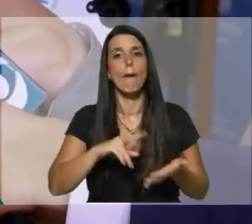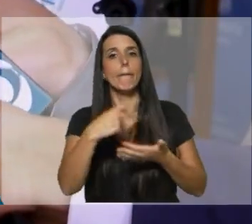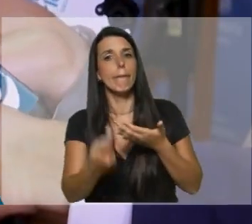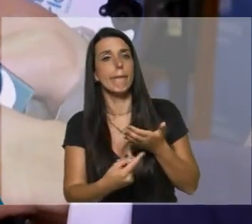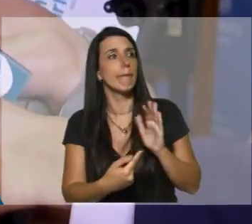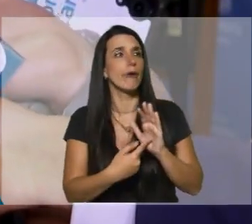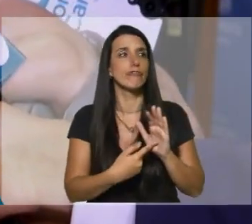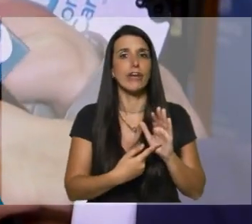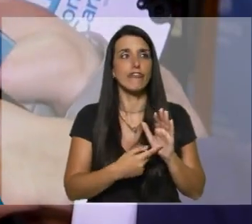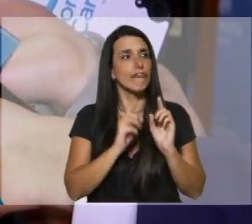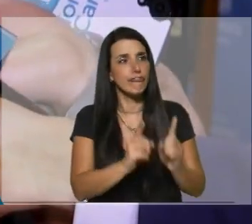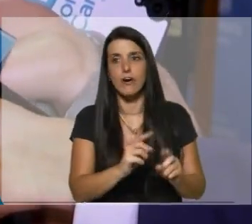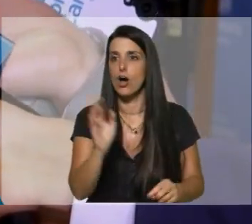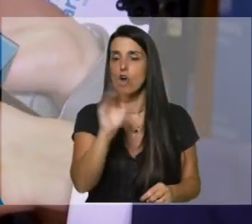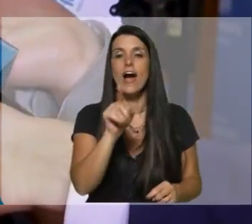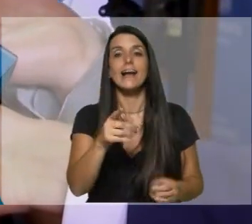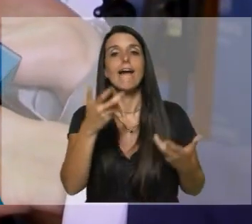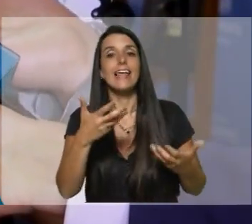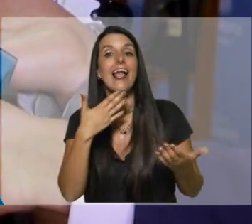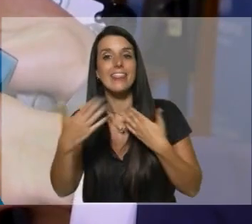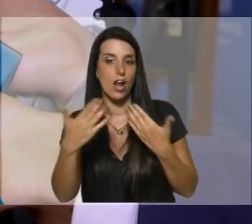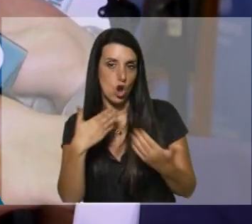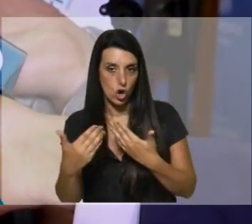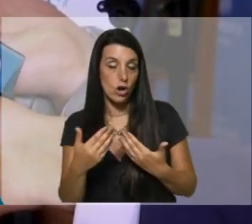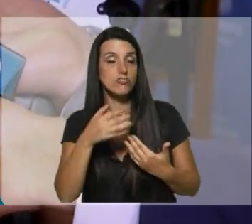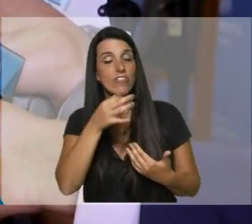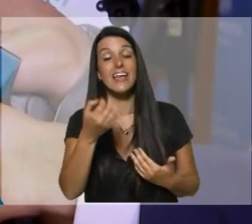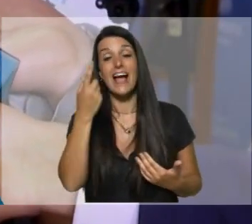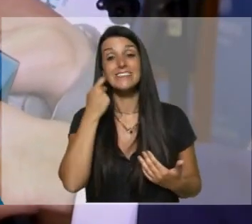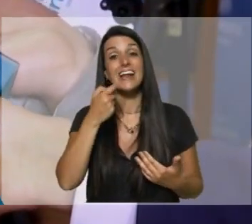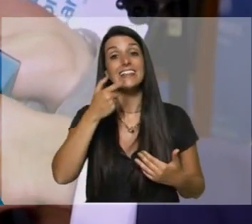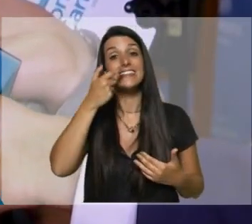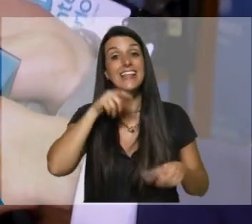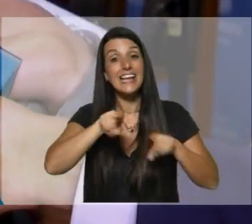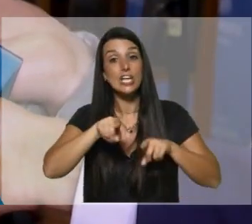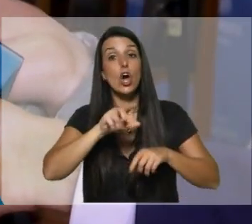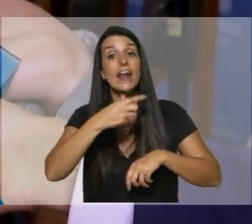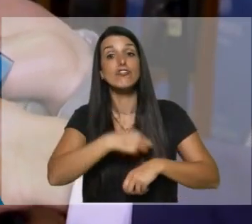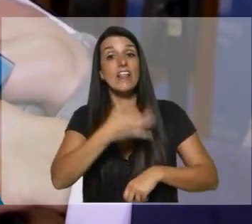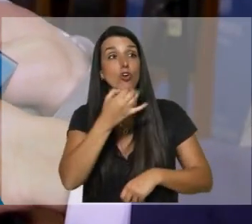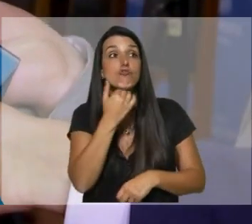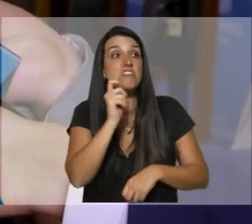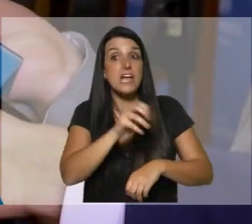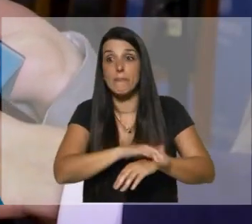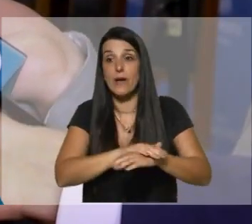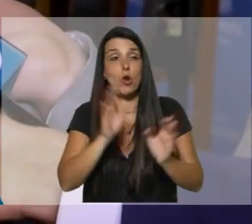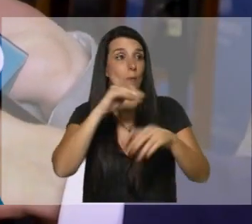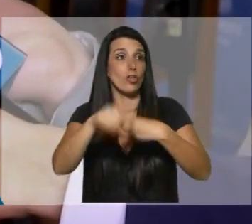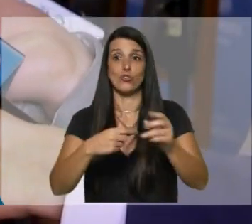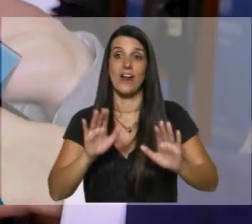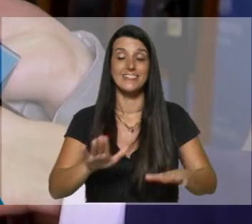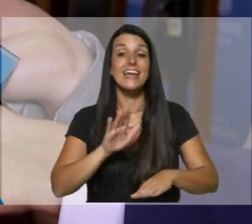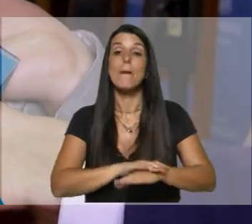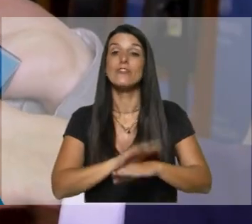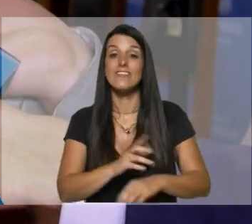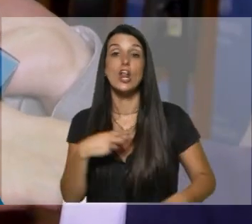son inamovibles. Acá lo que hay es una disposición de diálogo y lo decía muy bien ayer el técnico nacional. Yo no sé de quién es la responsabilidad, pero esto no puede seguir así. Me parece que la